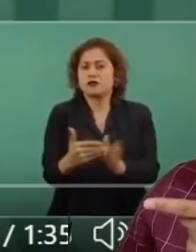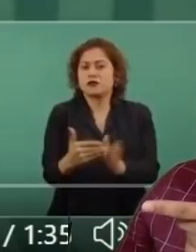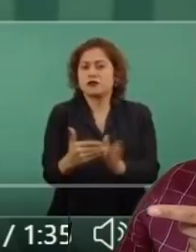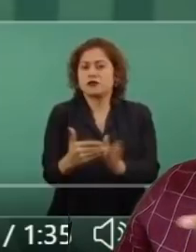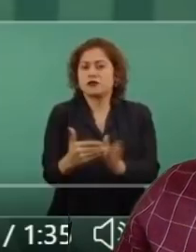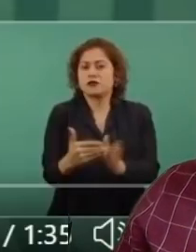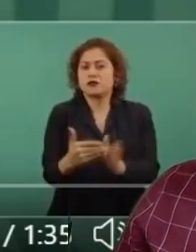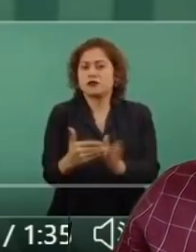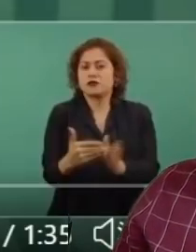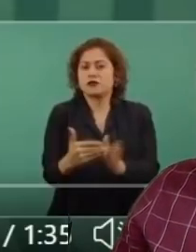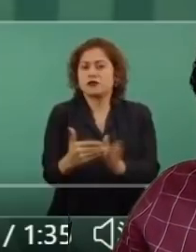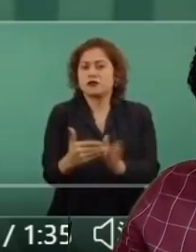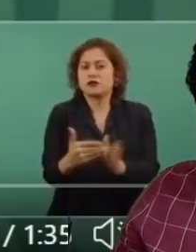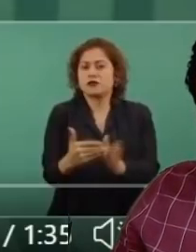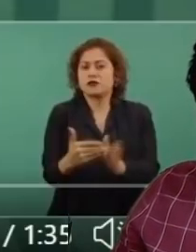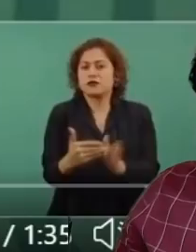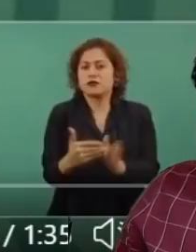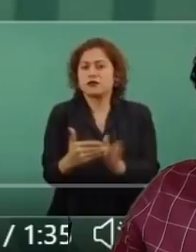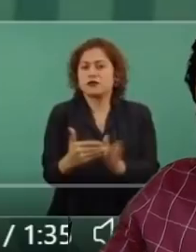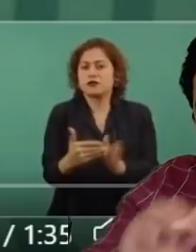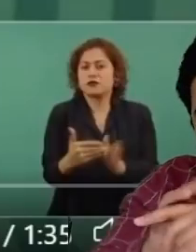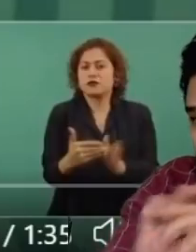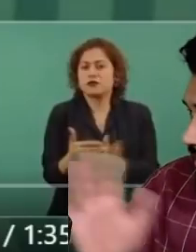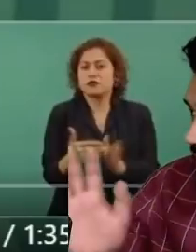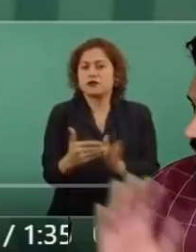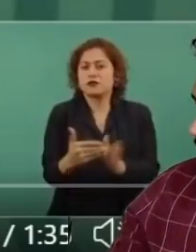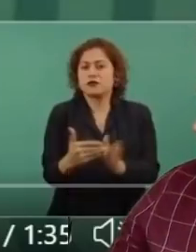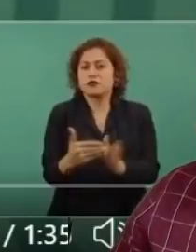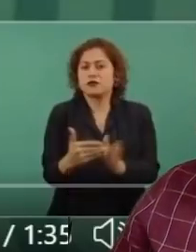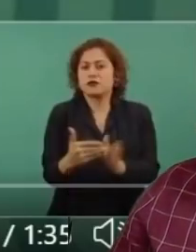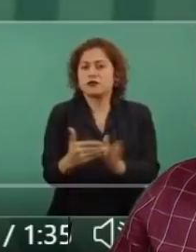medios chayoteros para hacerle creer a la gente que ya,